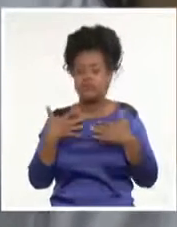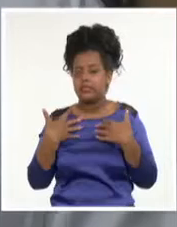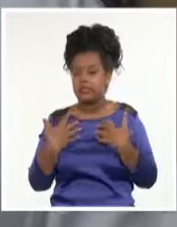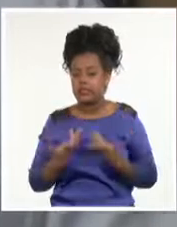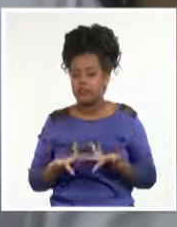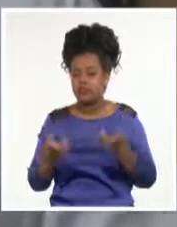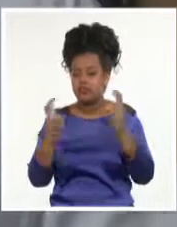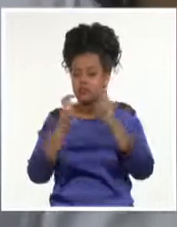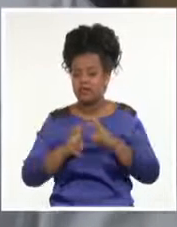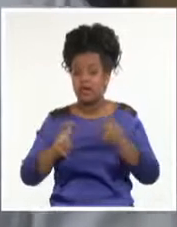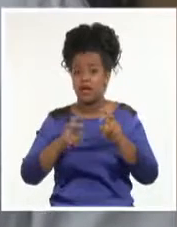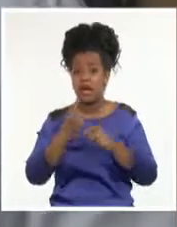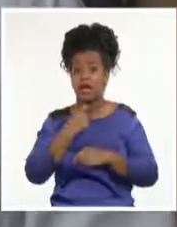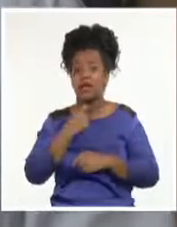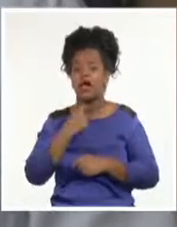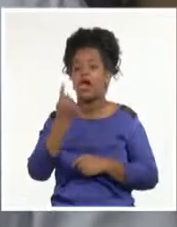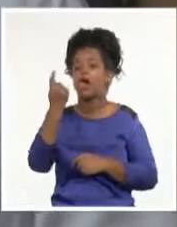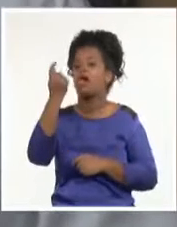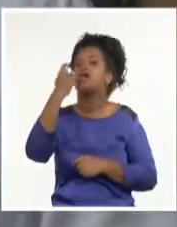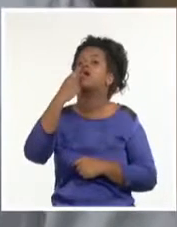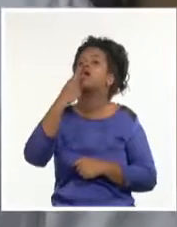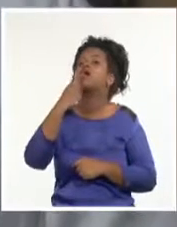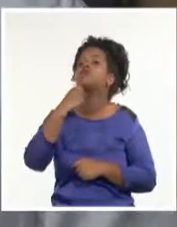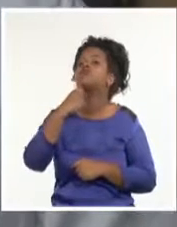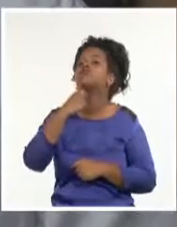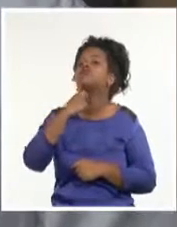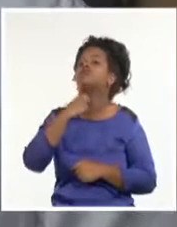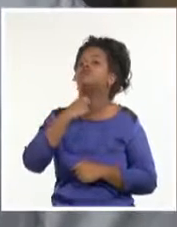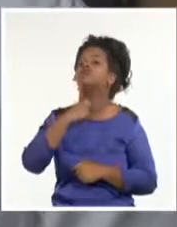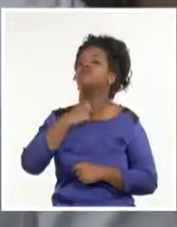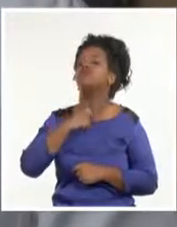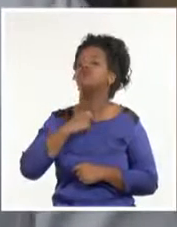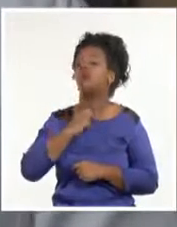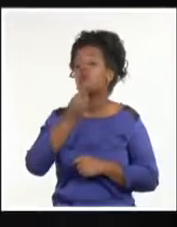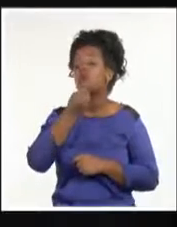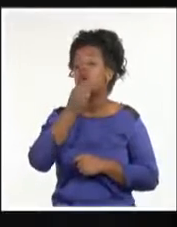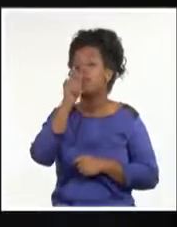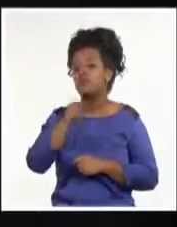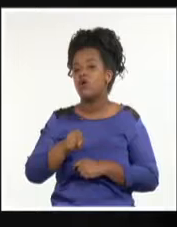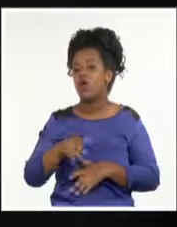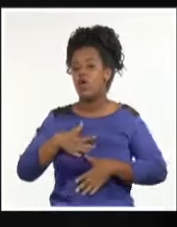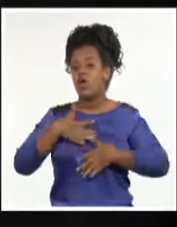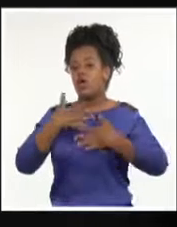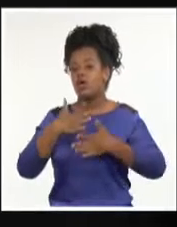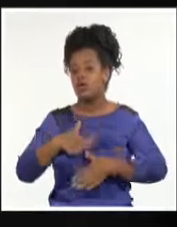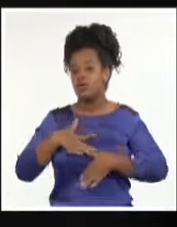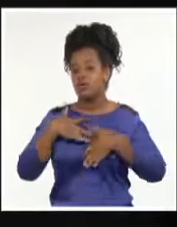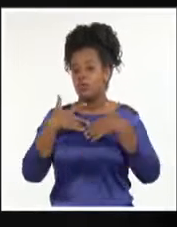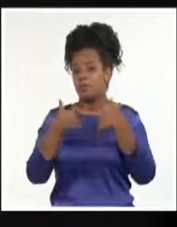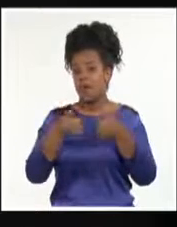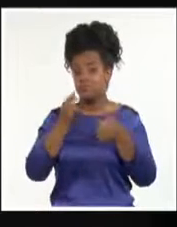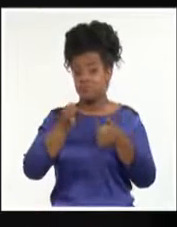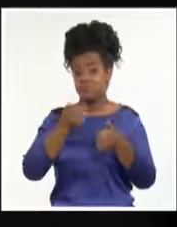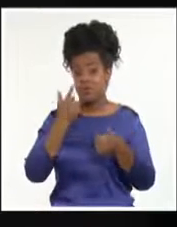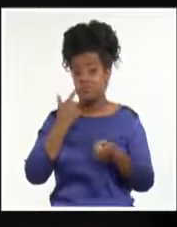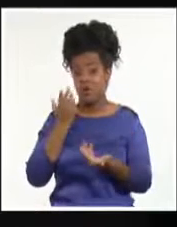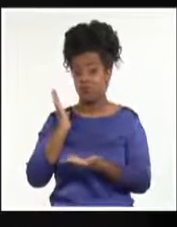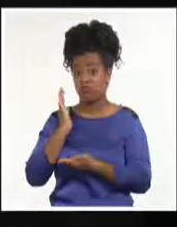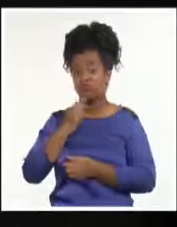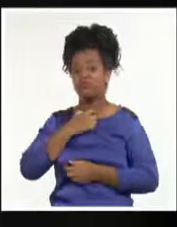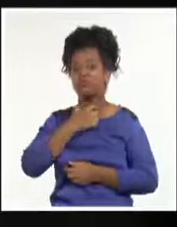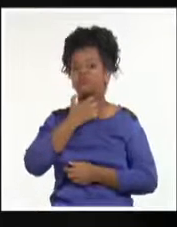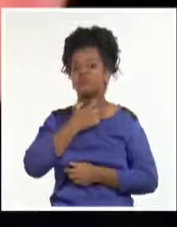coloca una cánula de traqueostomía para que el paciente pueda ventilar adecuadamente. La estenosis traqueal es un